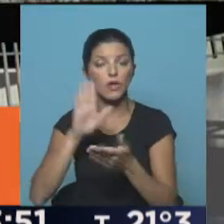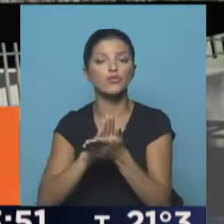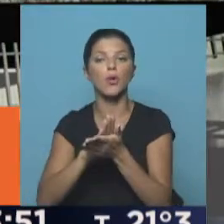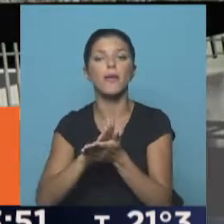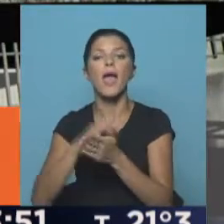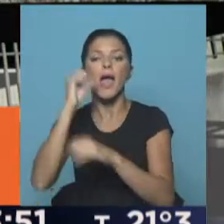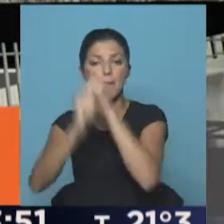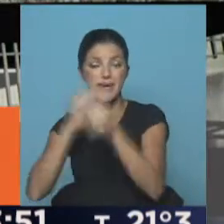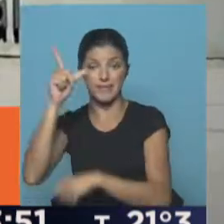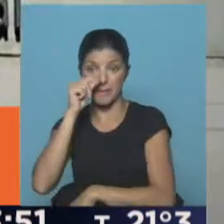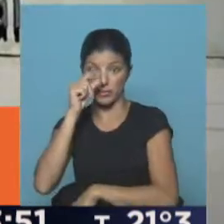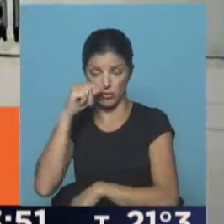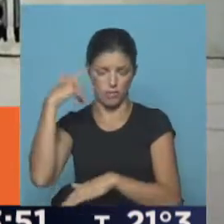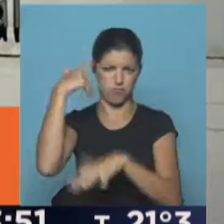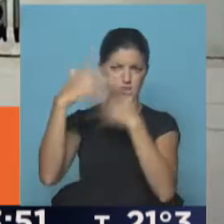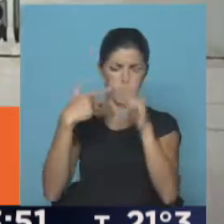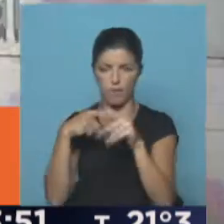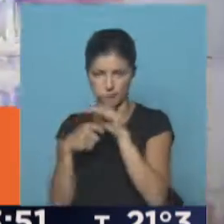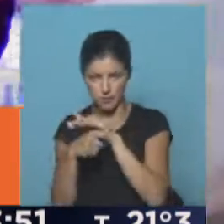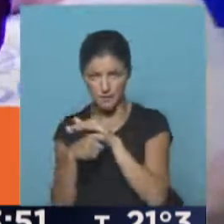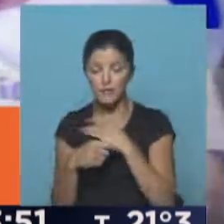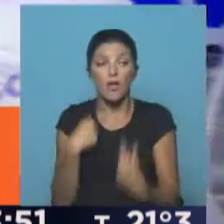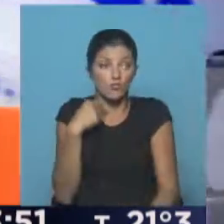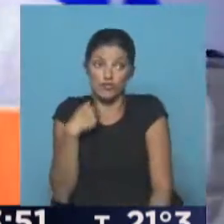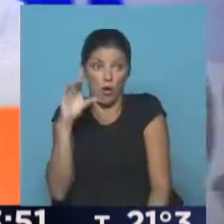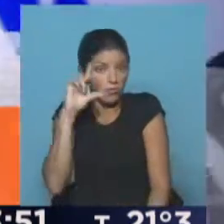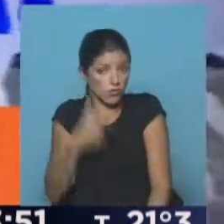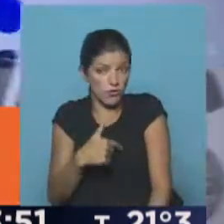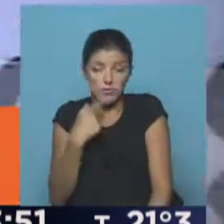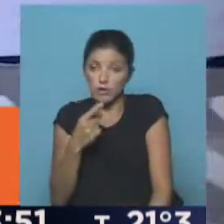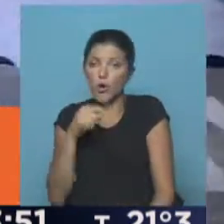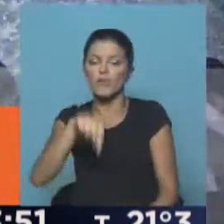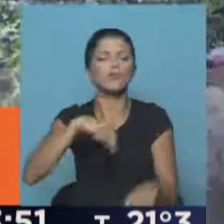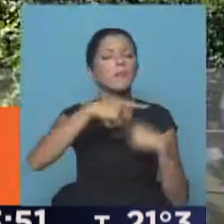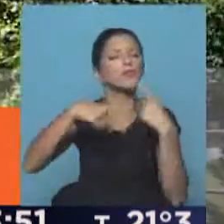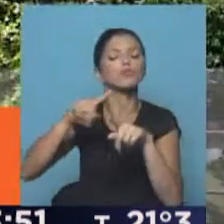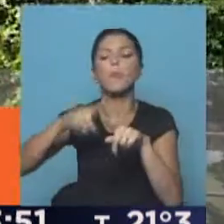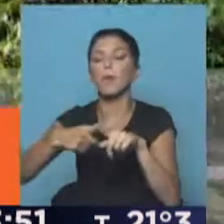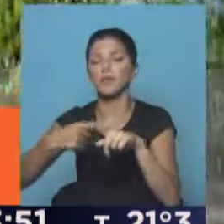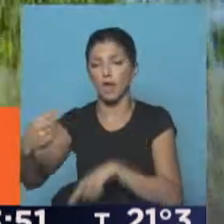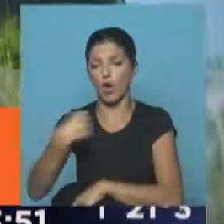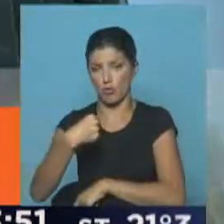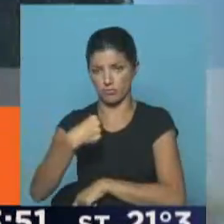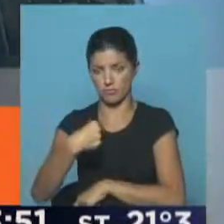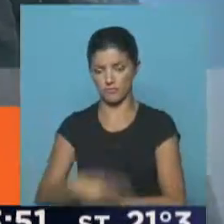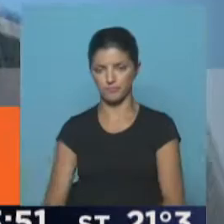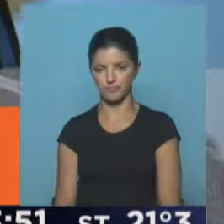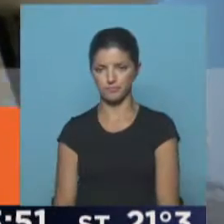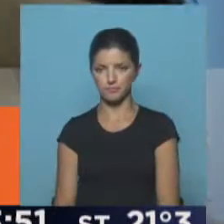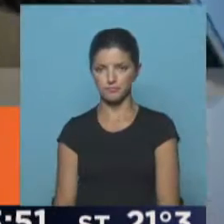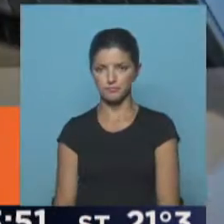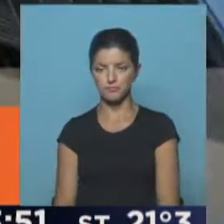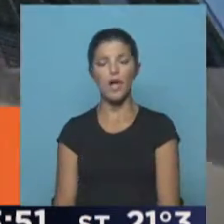Petrobras. Allí, alegó inocencia y se dijo víctima de una persecución política. Lula